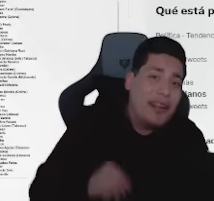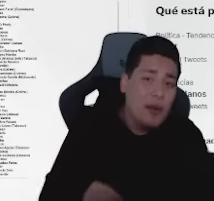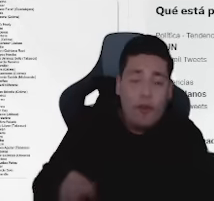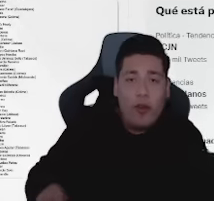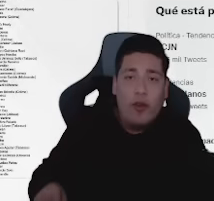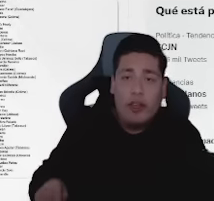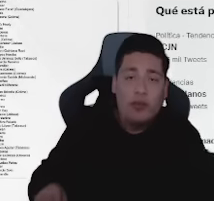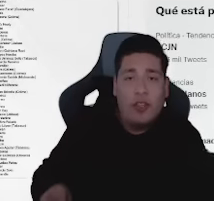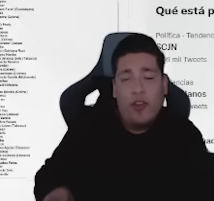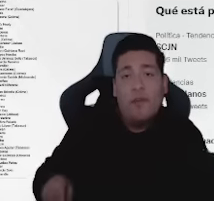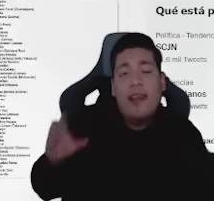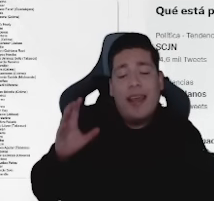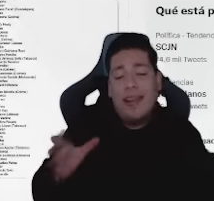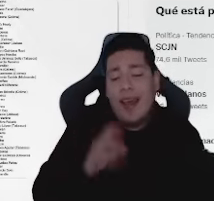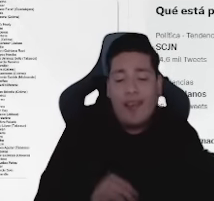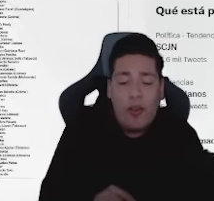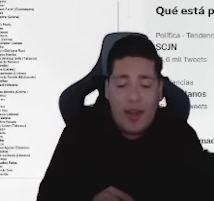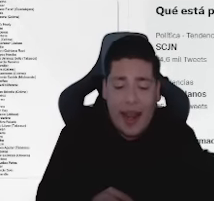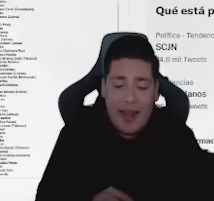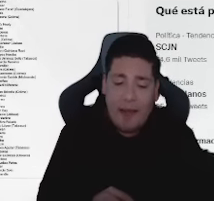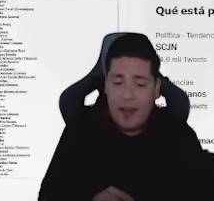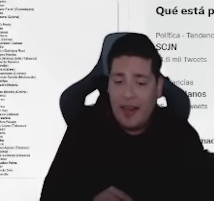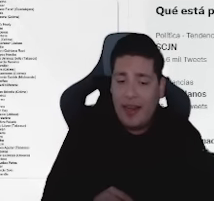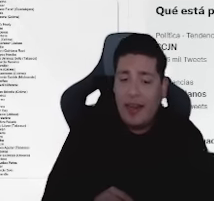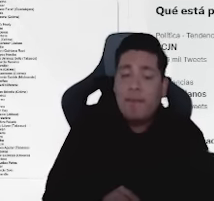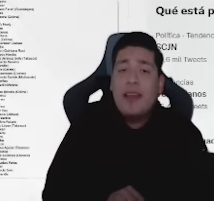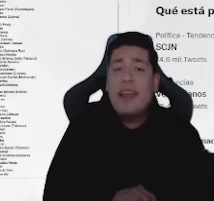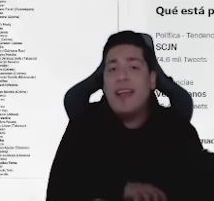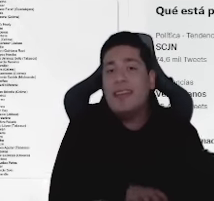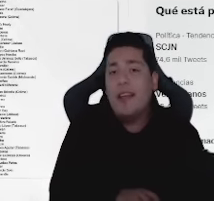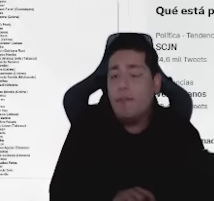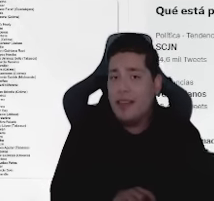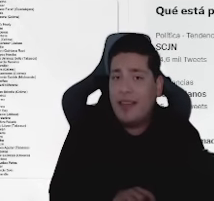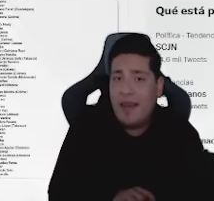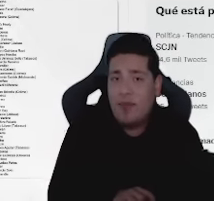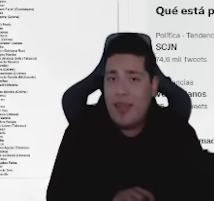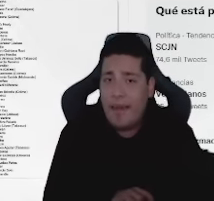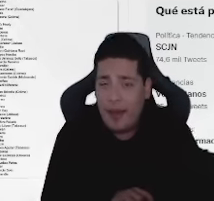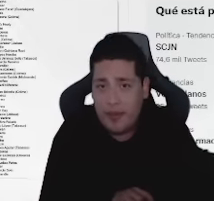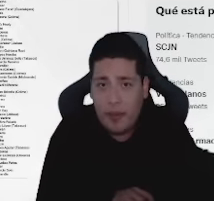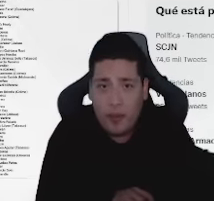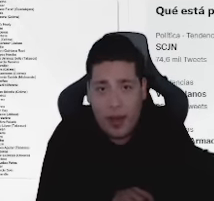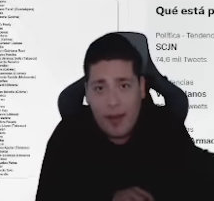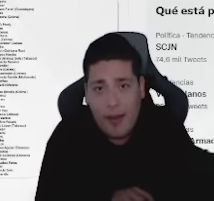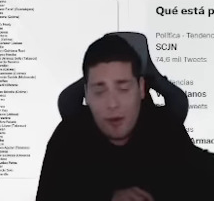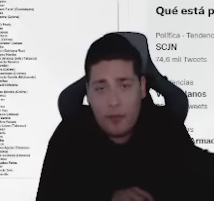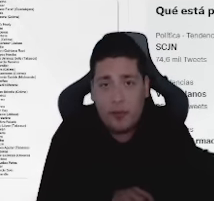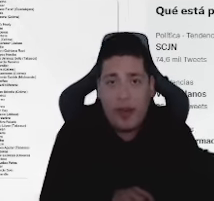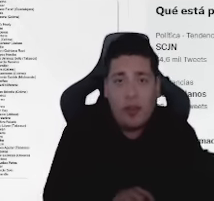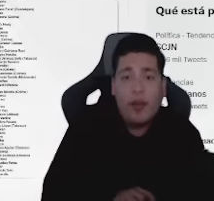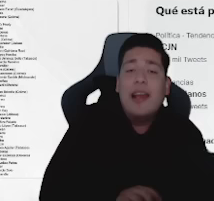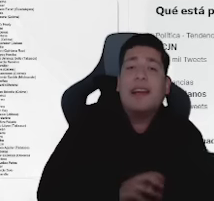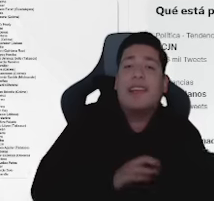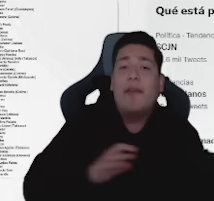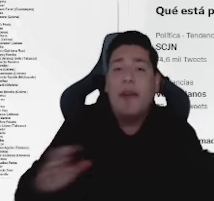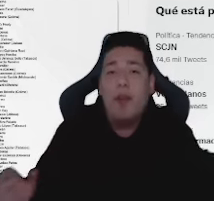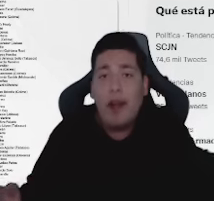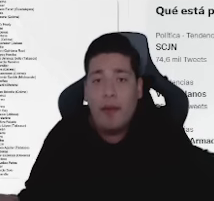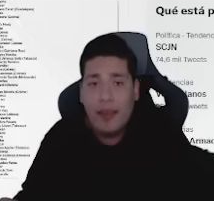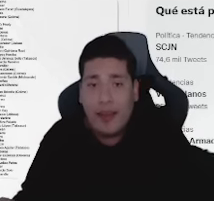nadie se imaginó fue lo que sucedió el día de hoy en la mañanera Y es que el presidente Andrés Manuel López Obrador